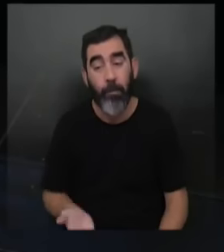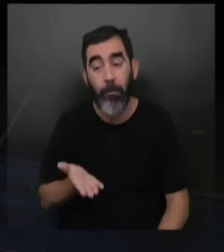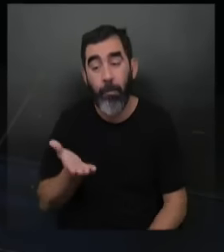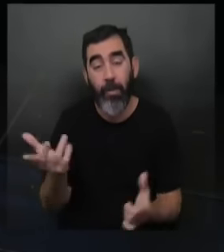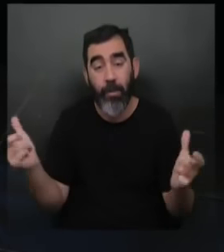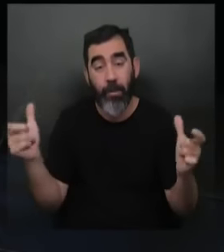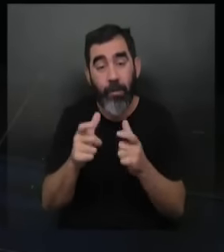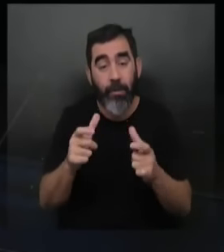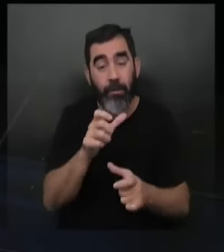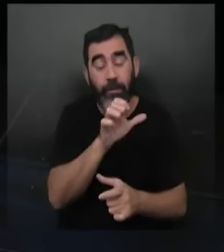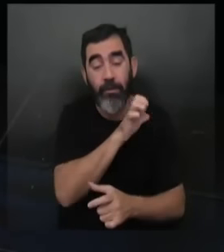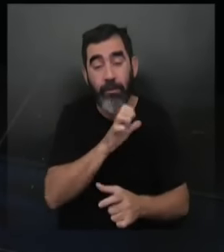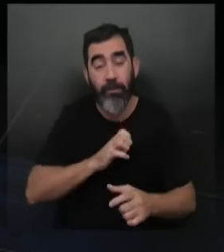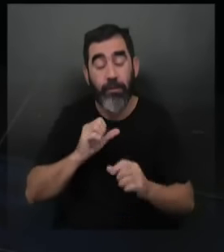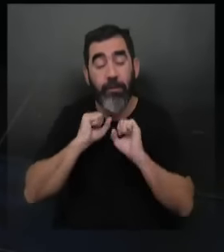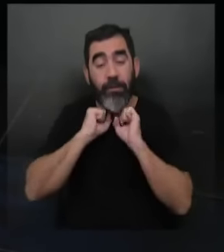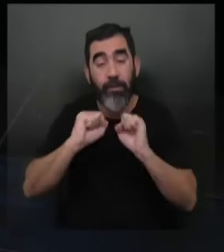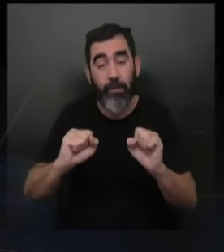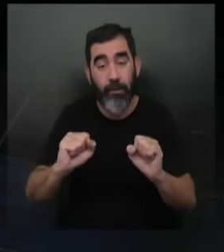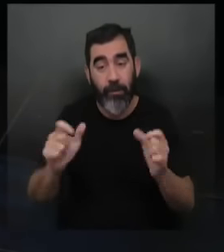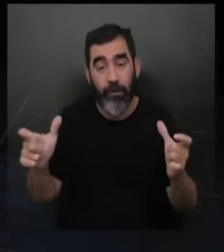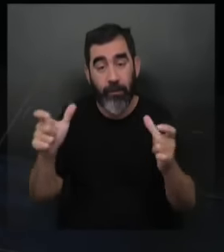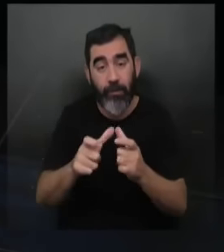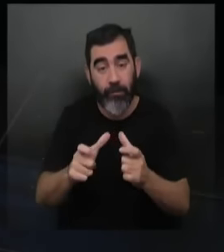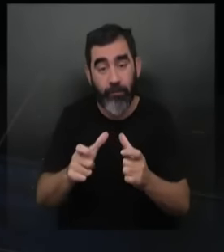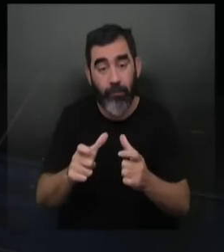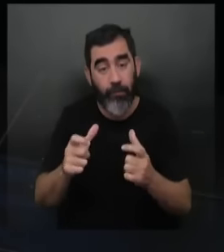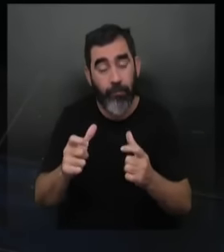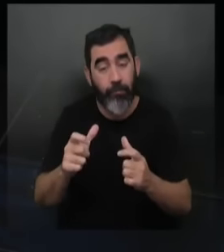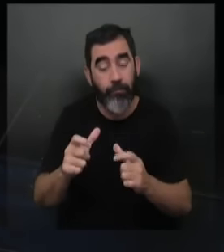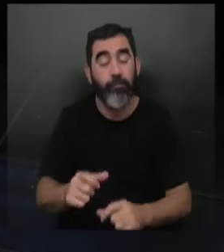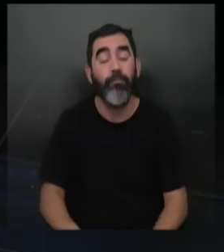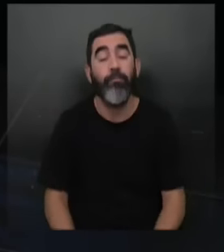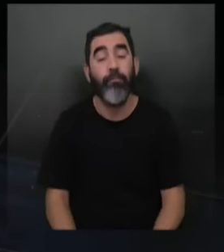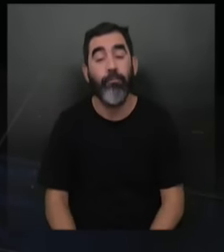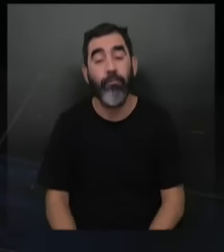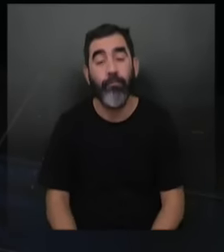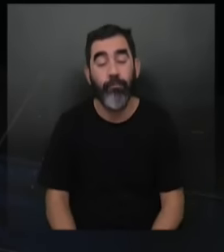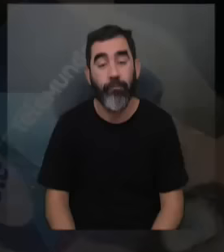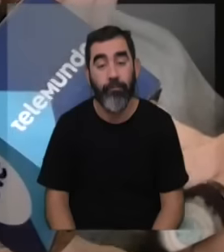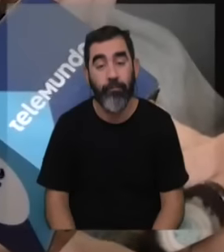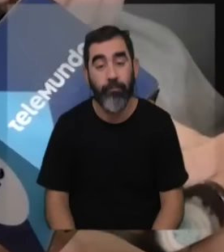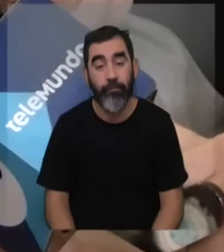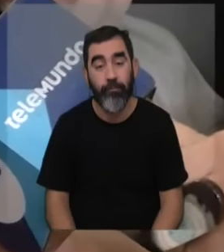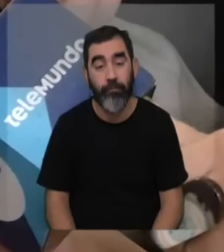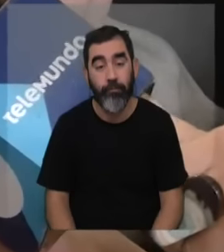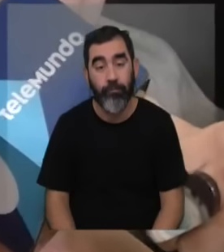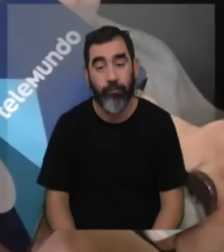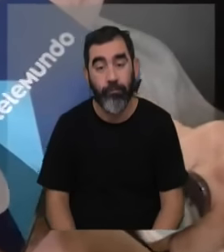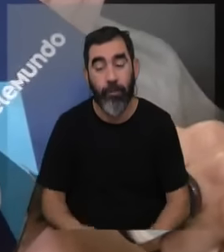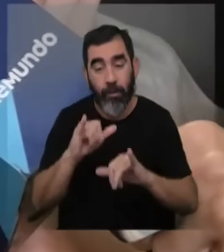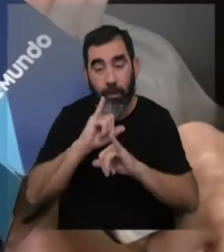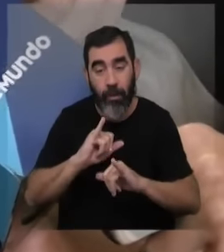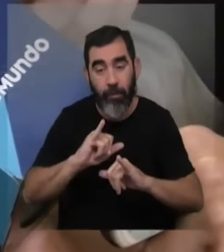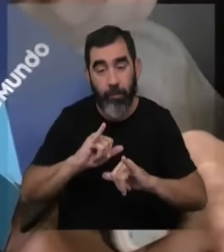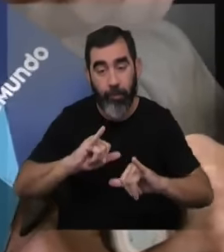secretari ejecutivo de la fuerza política ya como fórmula idencial es una campaña que